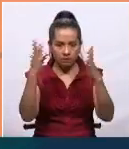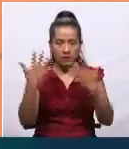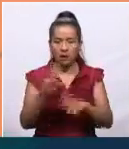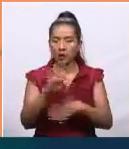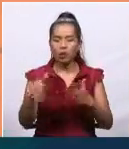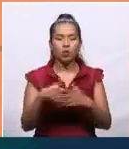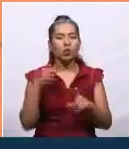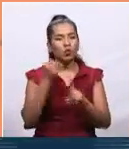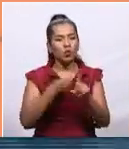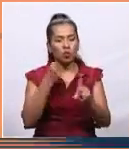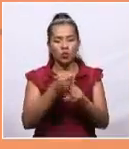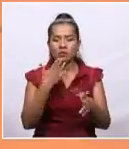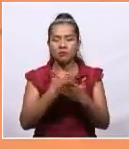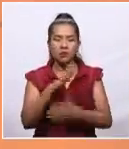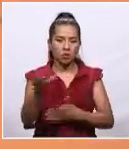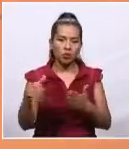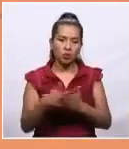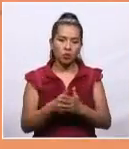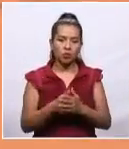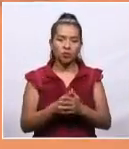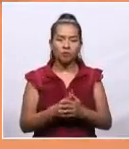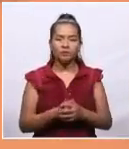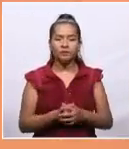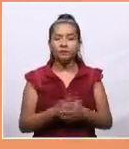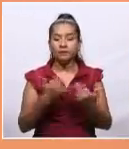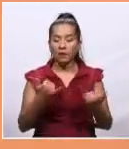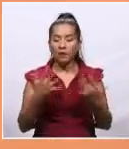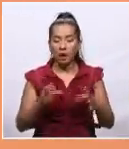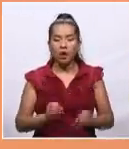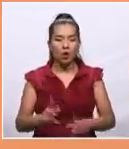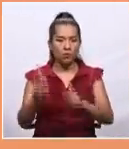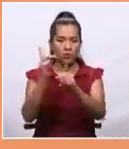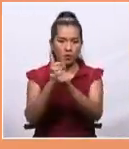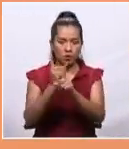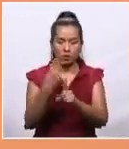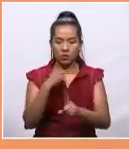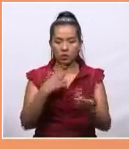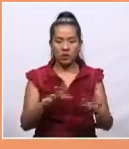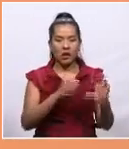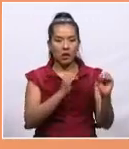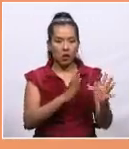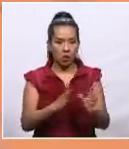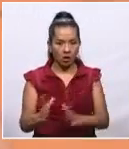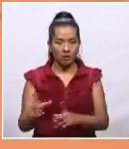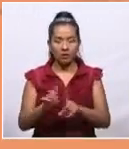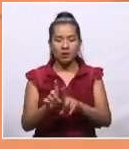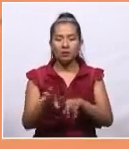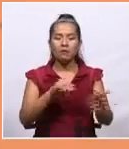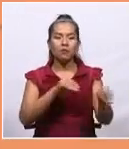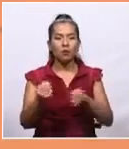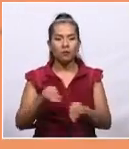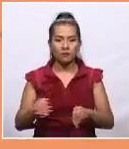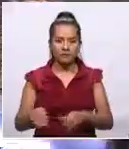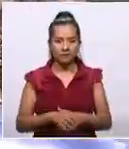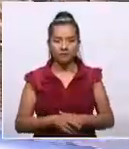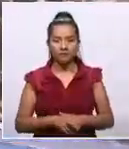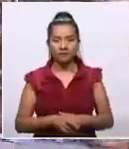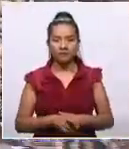de todos, de todas. Oportunamente nos organizamos y nos movilizamos.